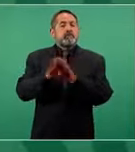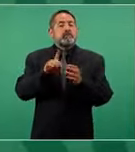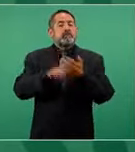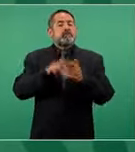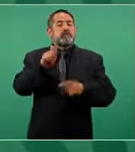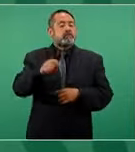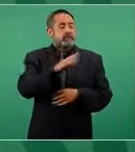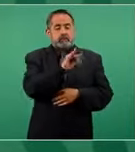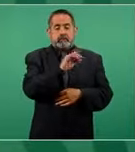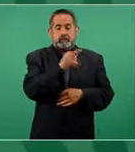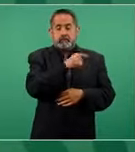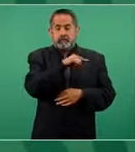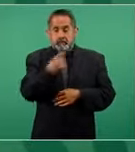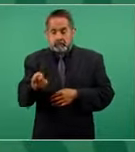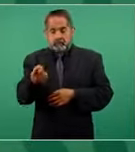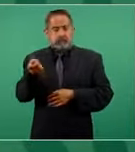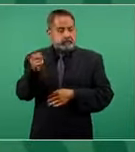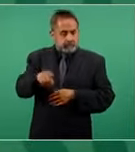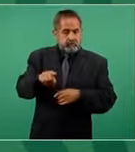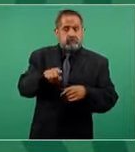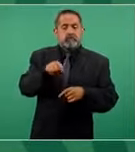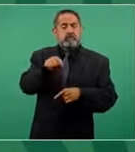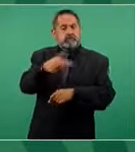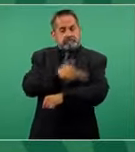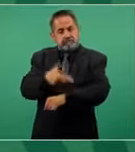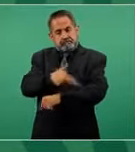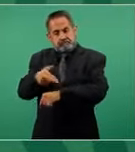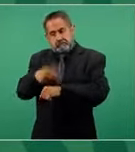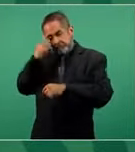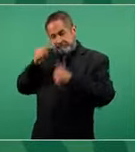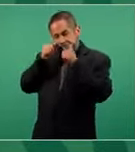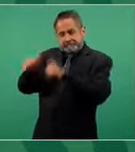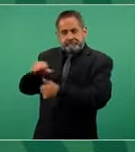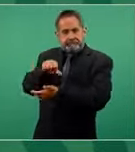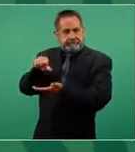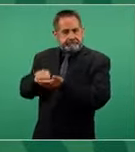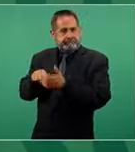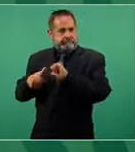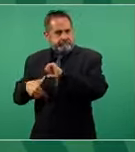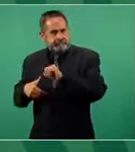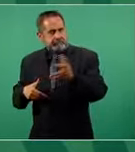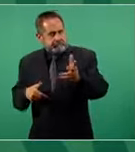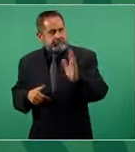misión que le encomendó el presidente Biden. Y